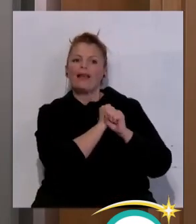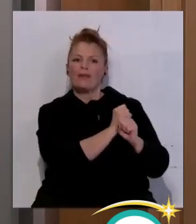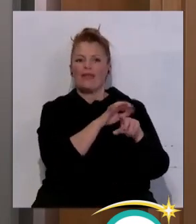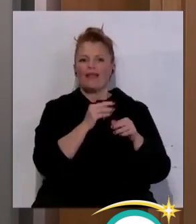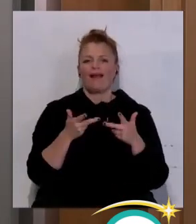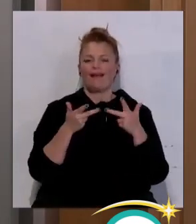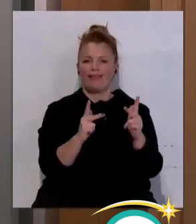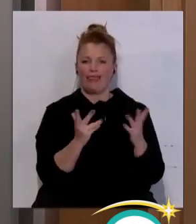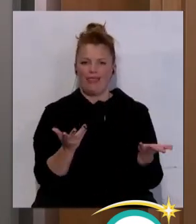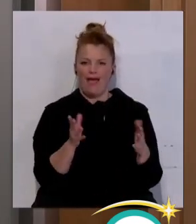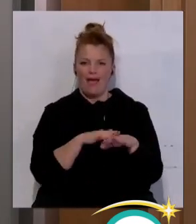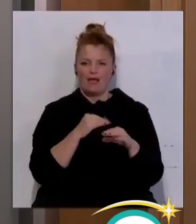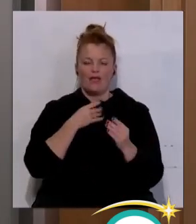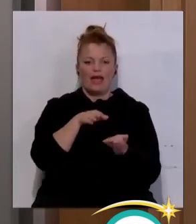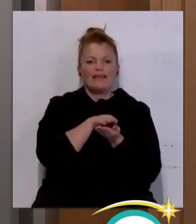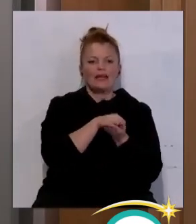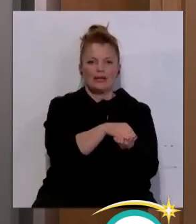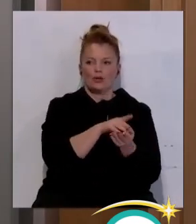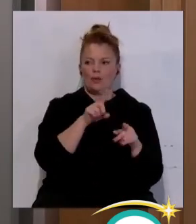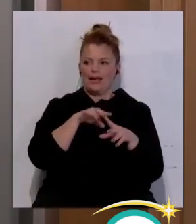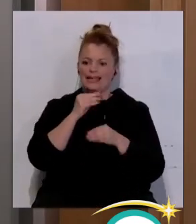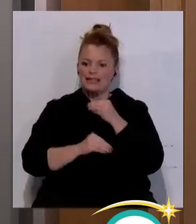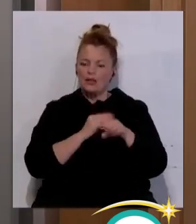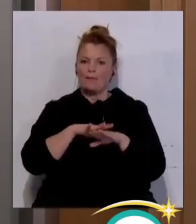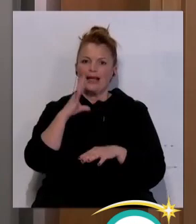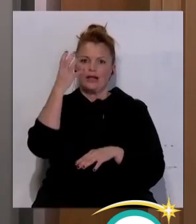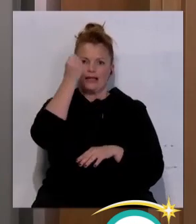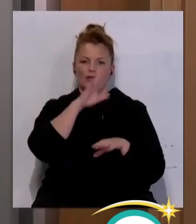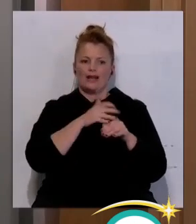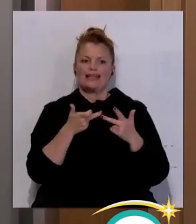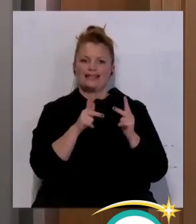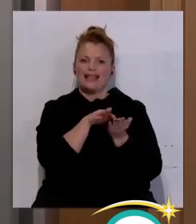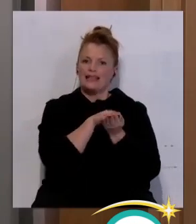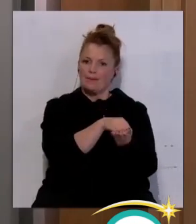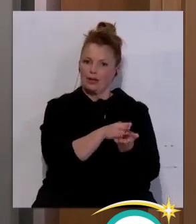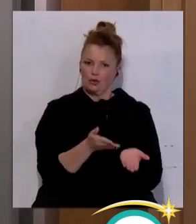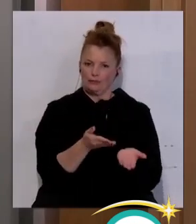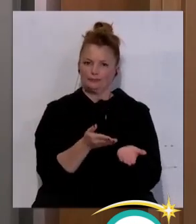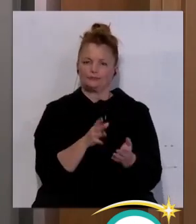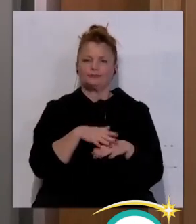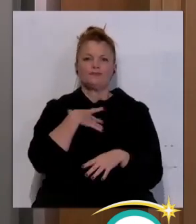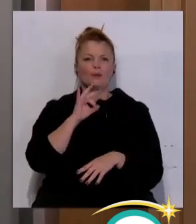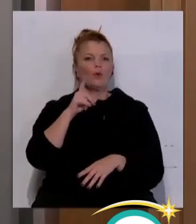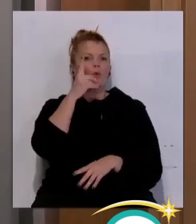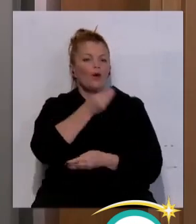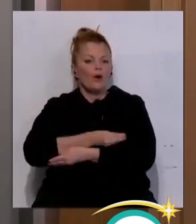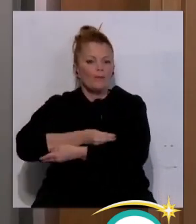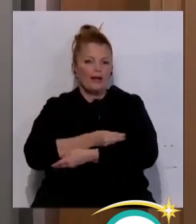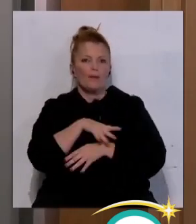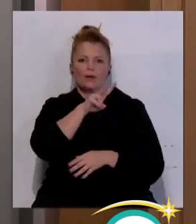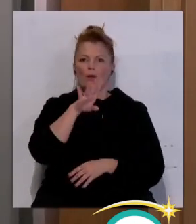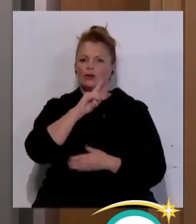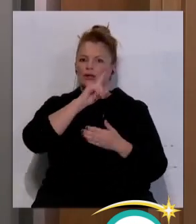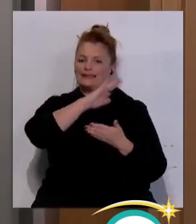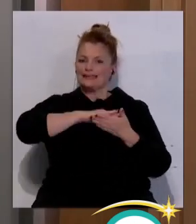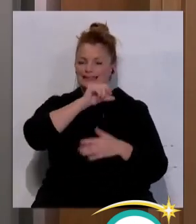licencia de enterramiento, porque esto se hace para conseguir la licencia de enterramiento, porque si ahora puede ocurrir que un bebé de 24 semanas,